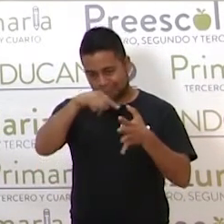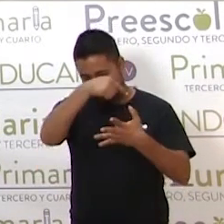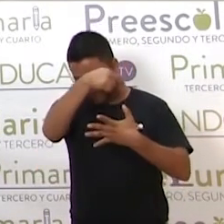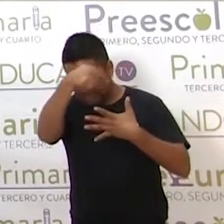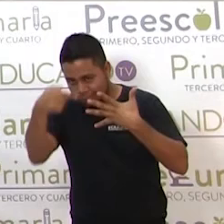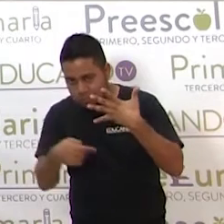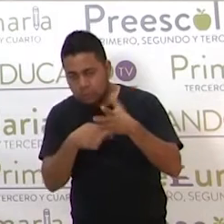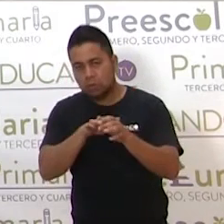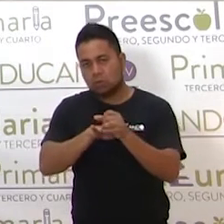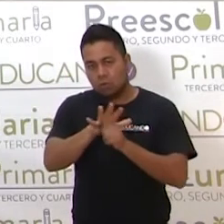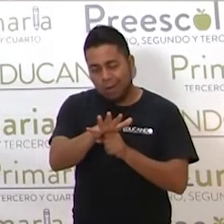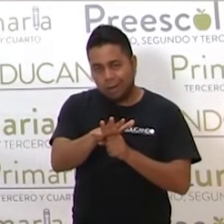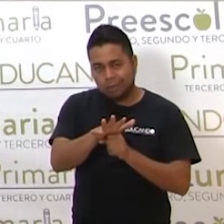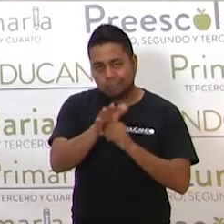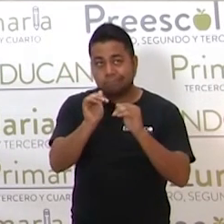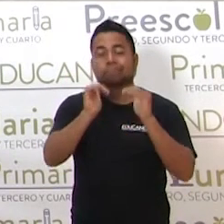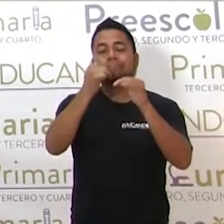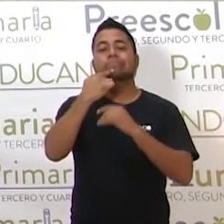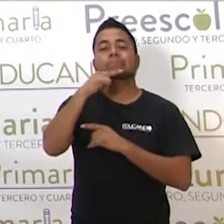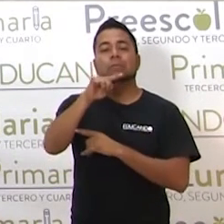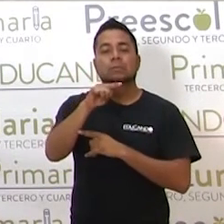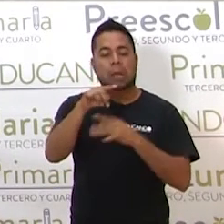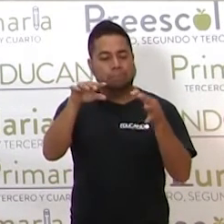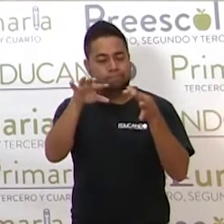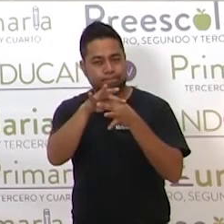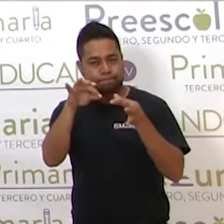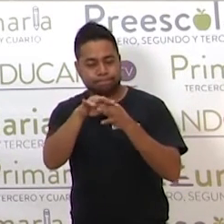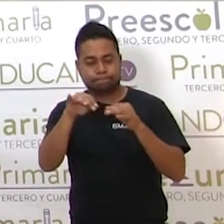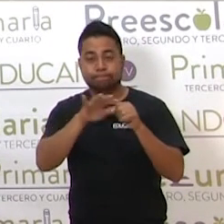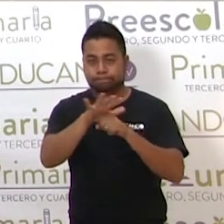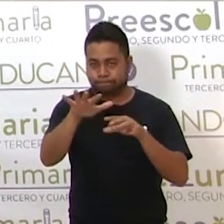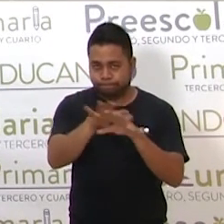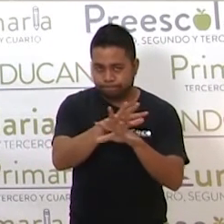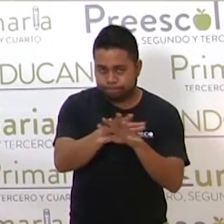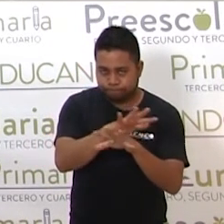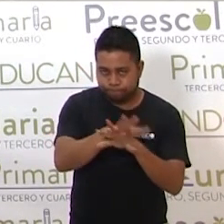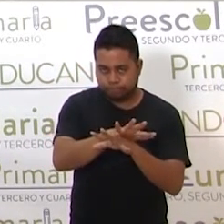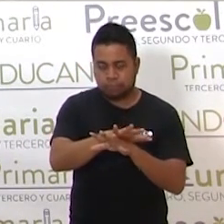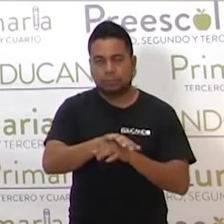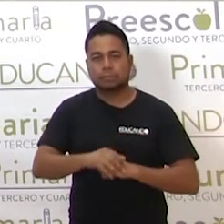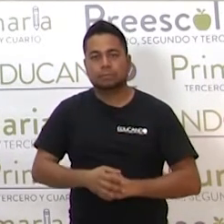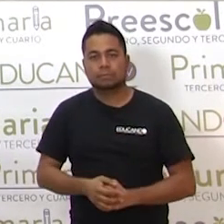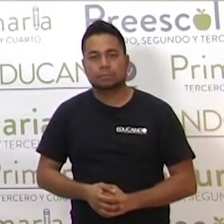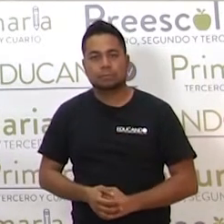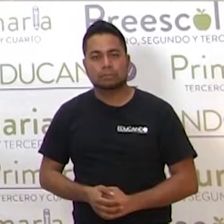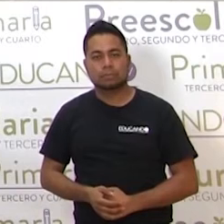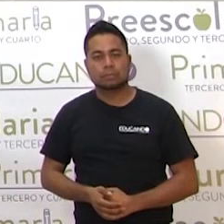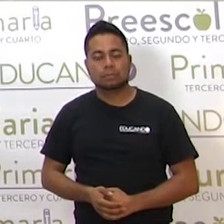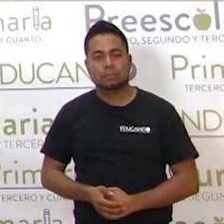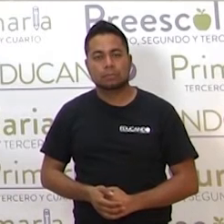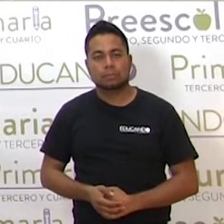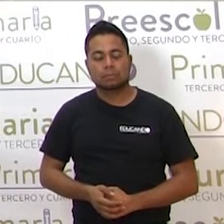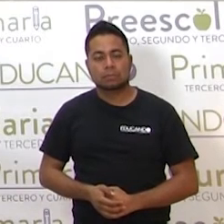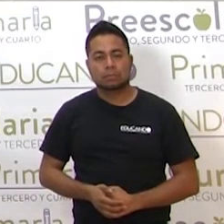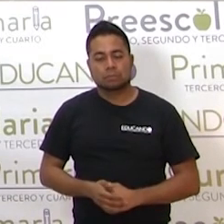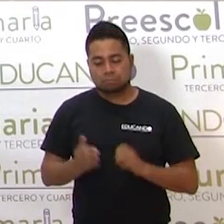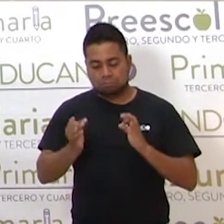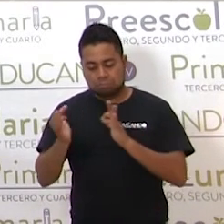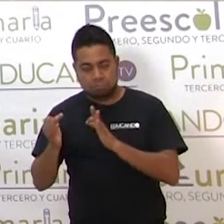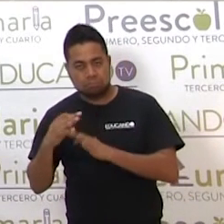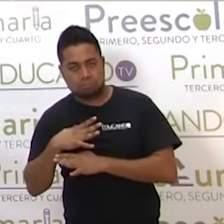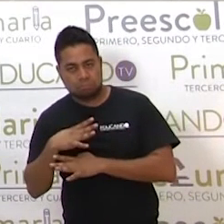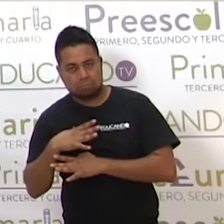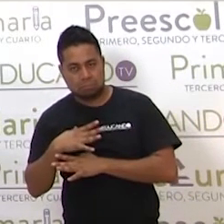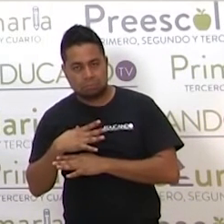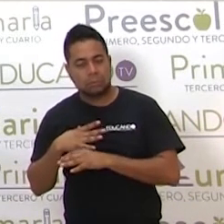elementos, arriba dice descripción de las modificaciones y luego junto dice